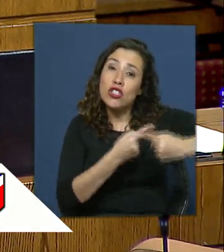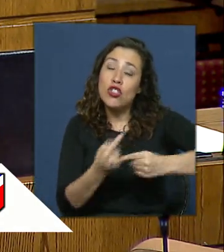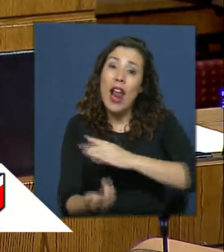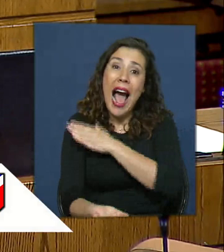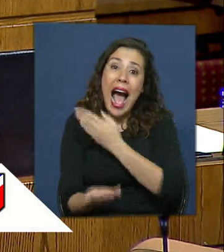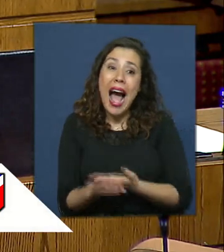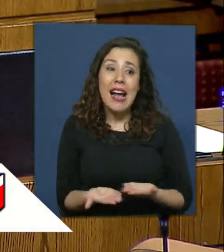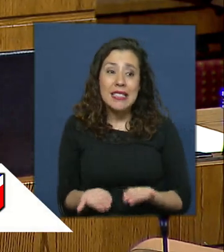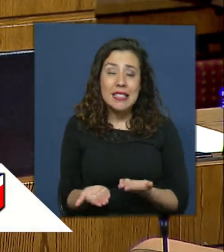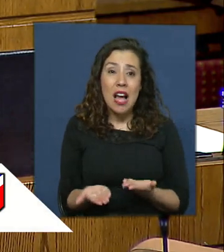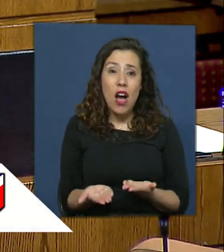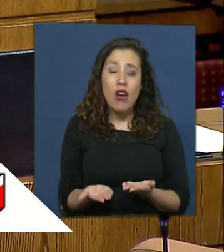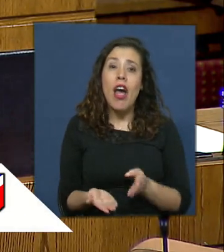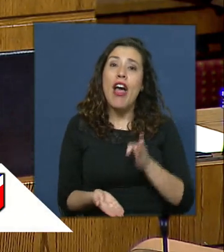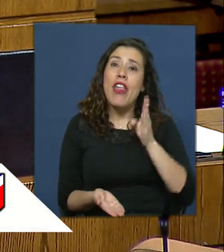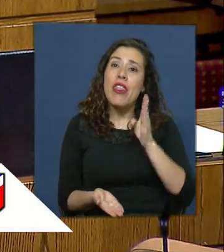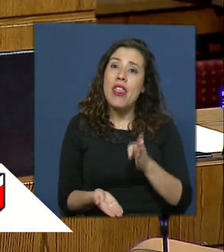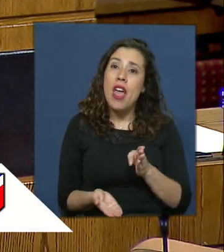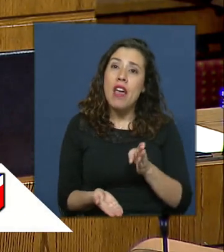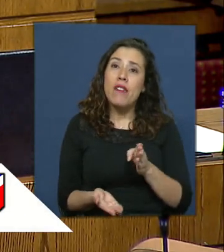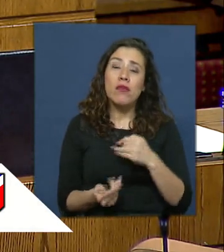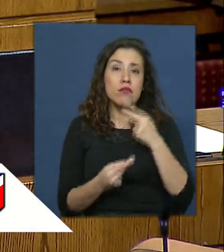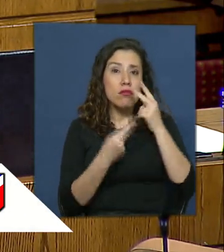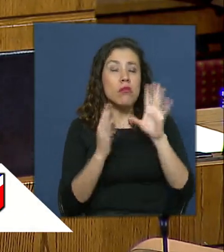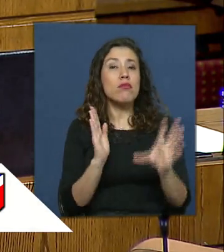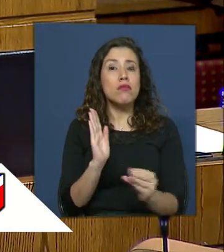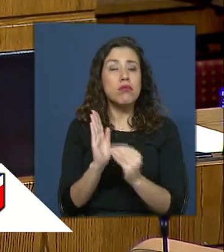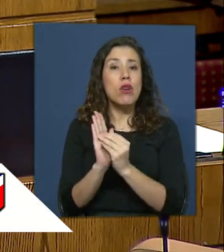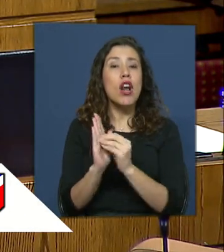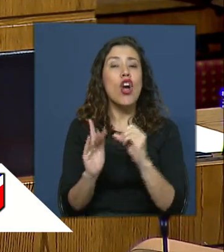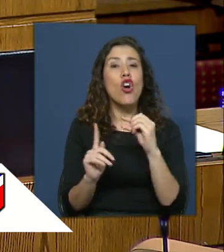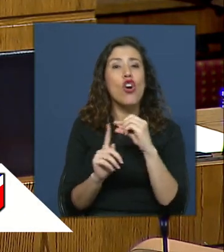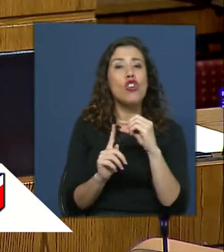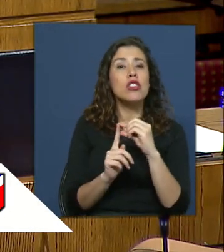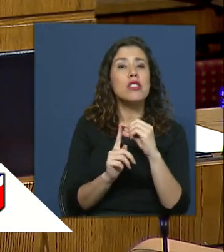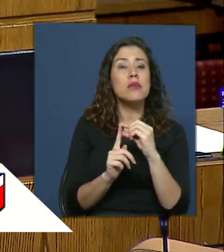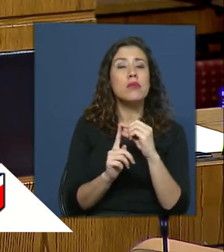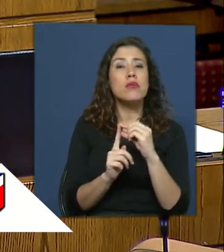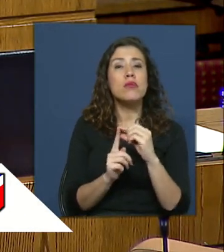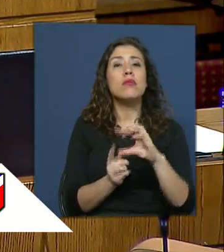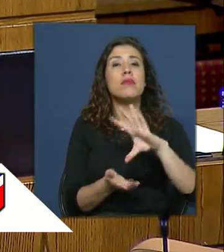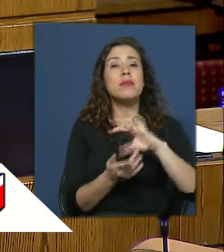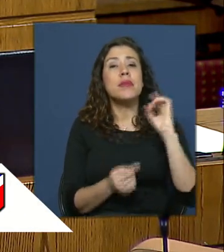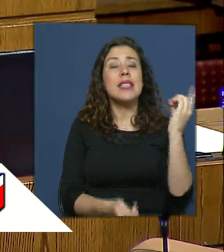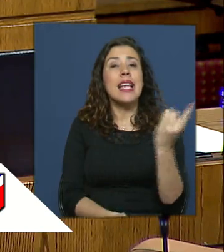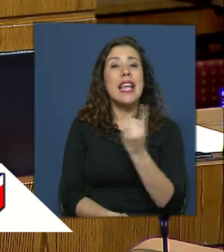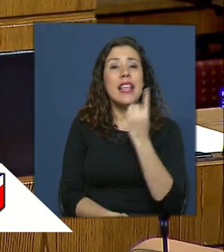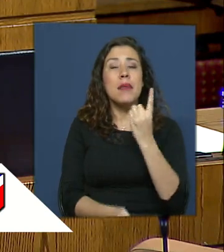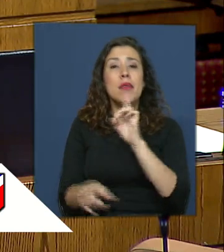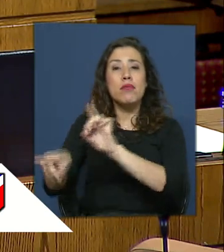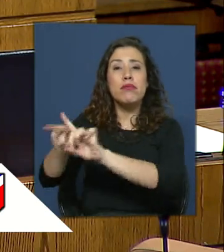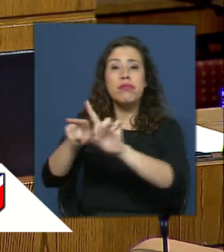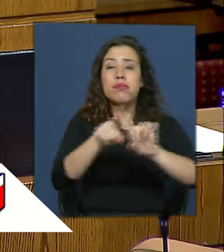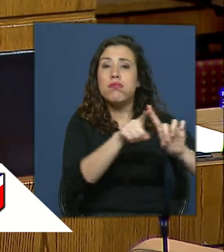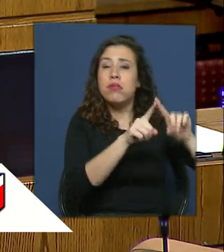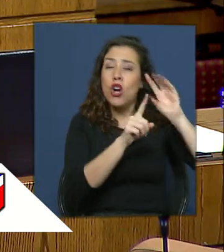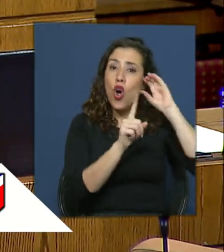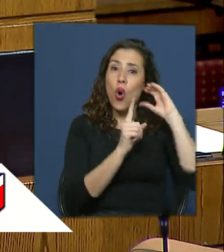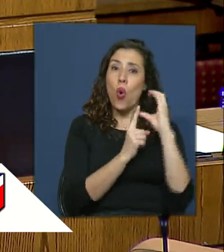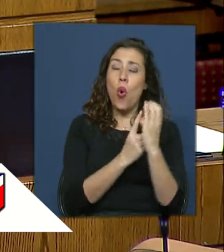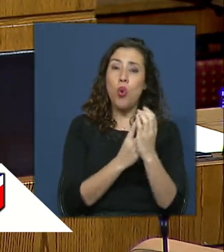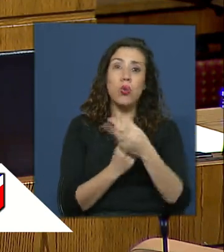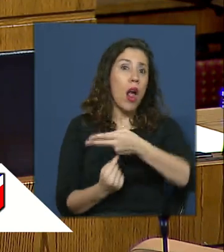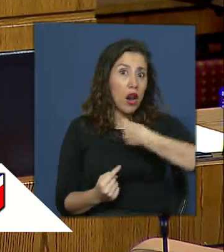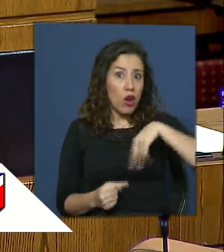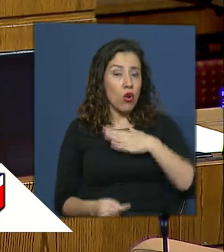nuestros días y que deben ser considerados dentro del concepto de nación independiente y multicultural que nos